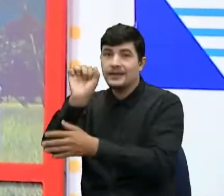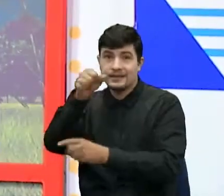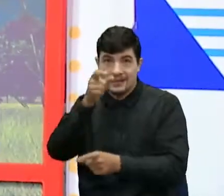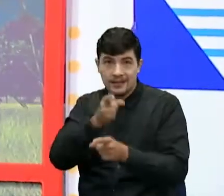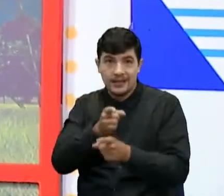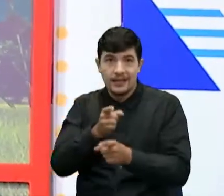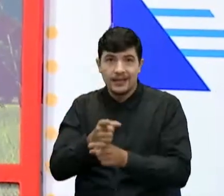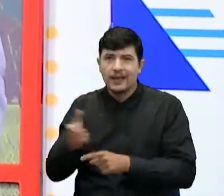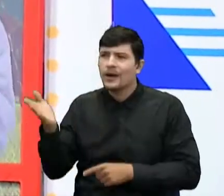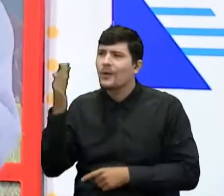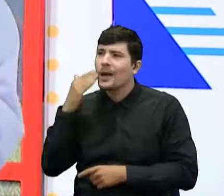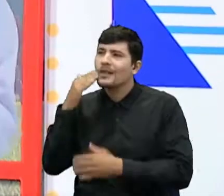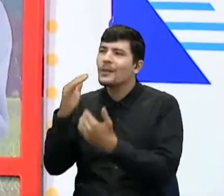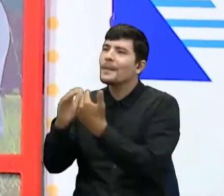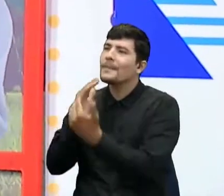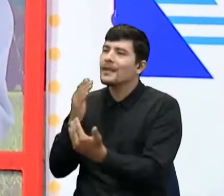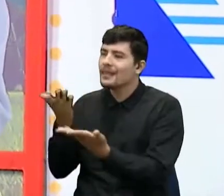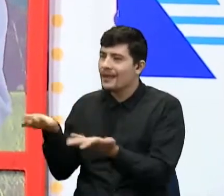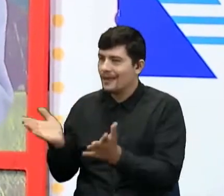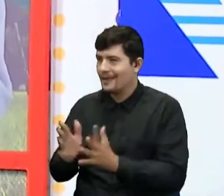¿Cuándo es que Nos van a invitar?